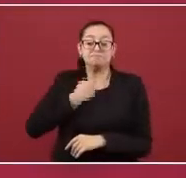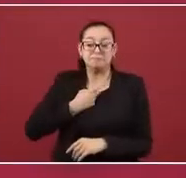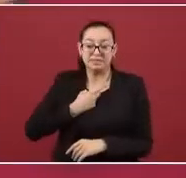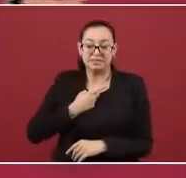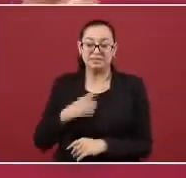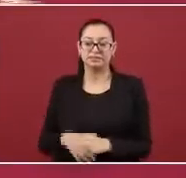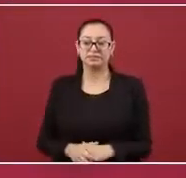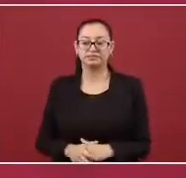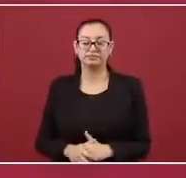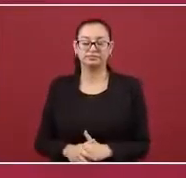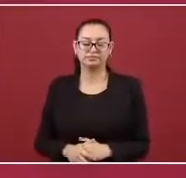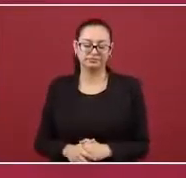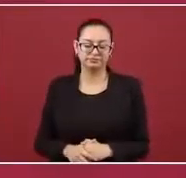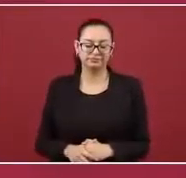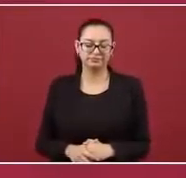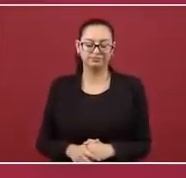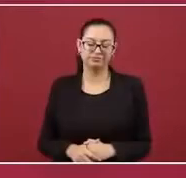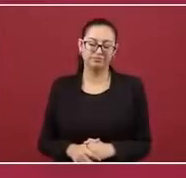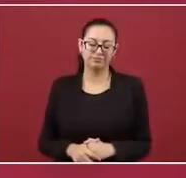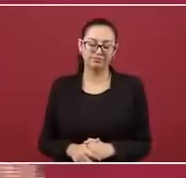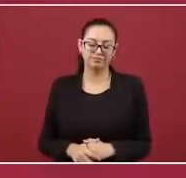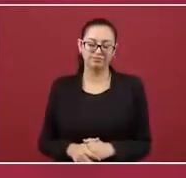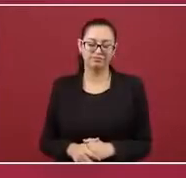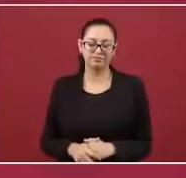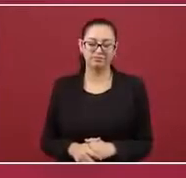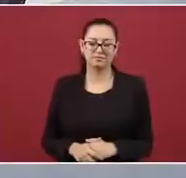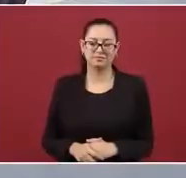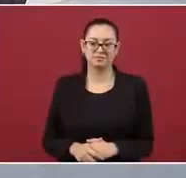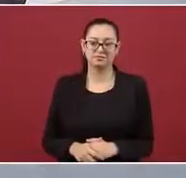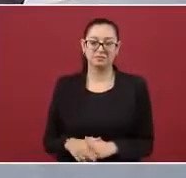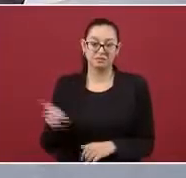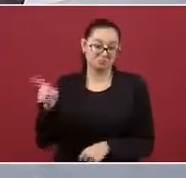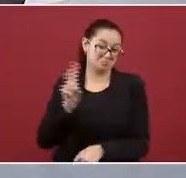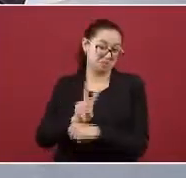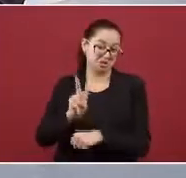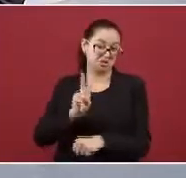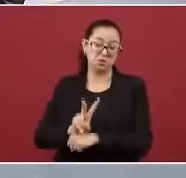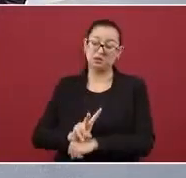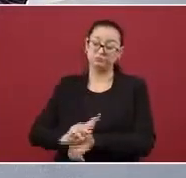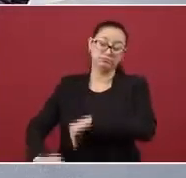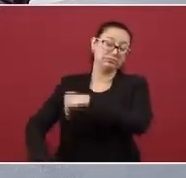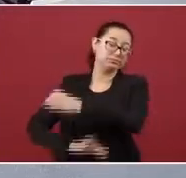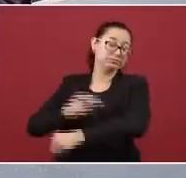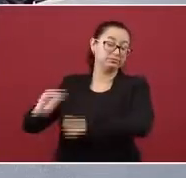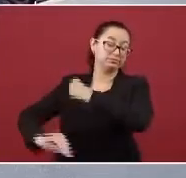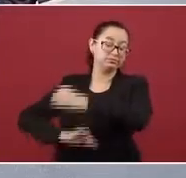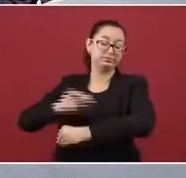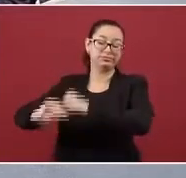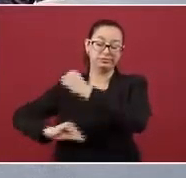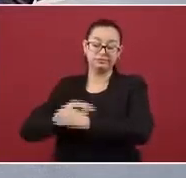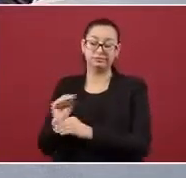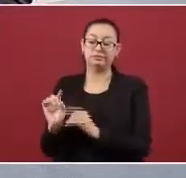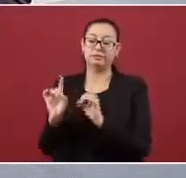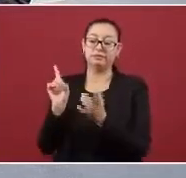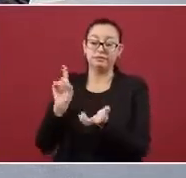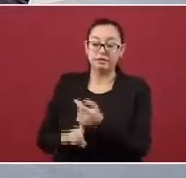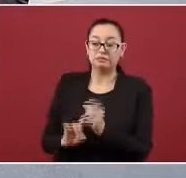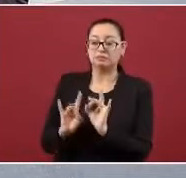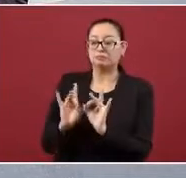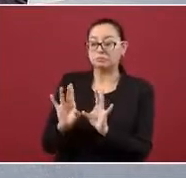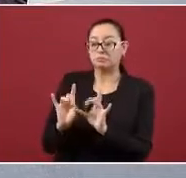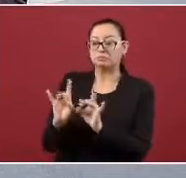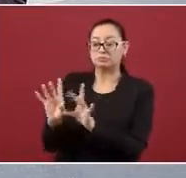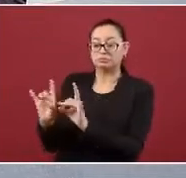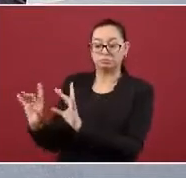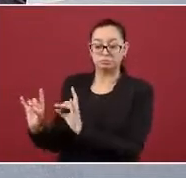que se está debatiendo lo de Venezuela, hay cuestiones que